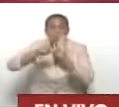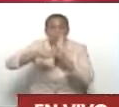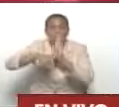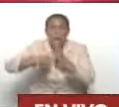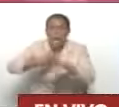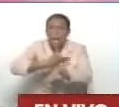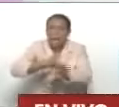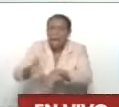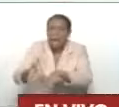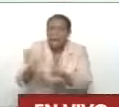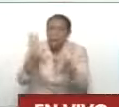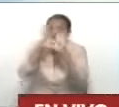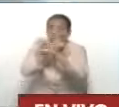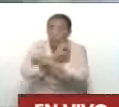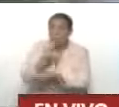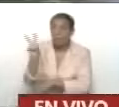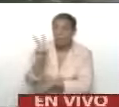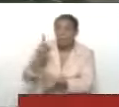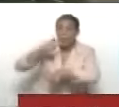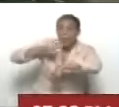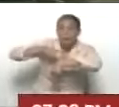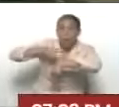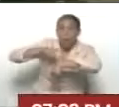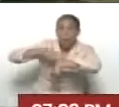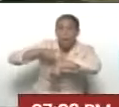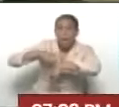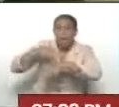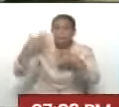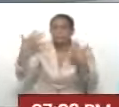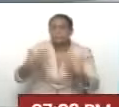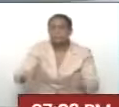tarde ya para Venezuela, de dolor.